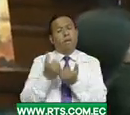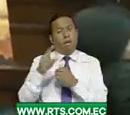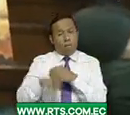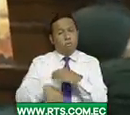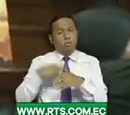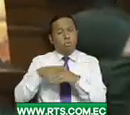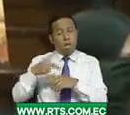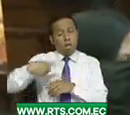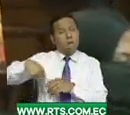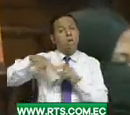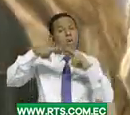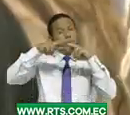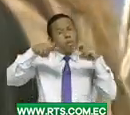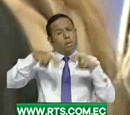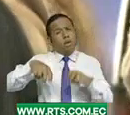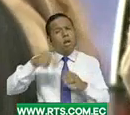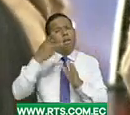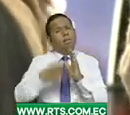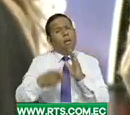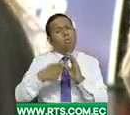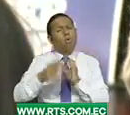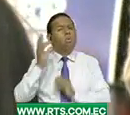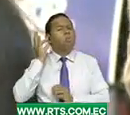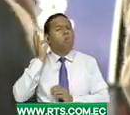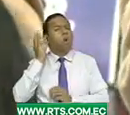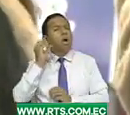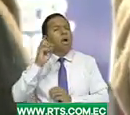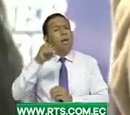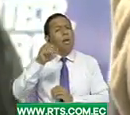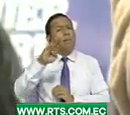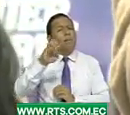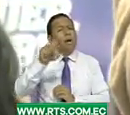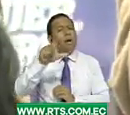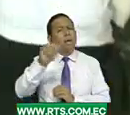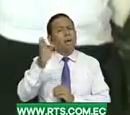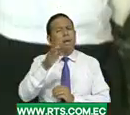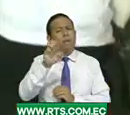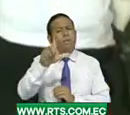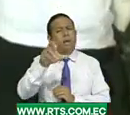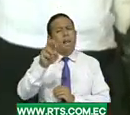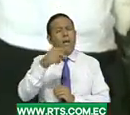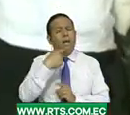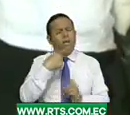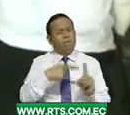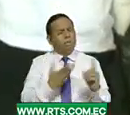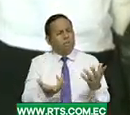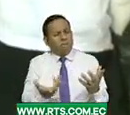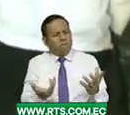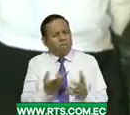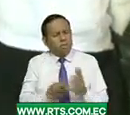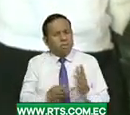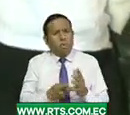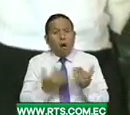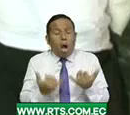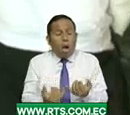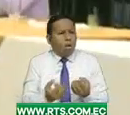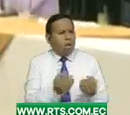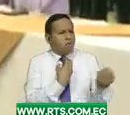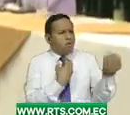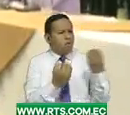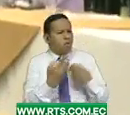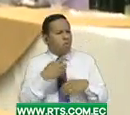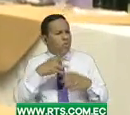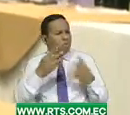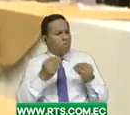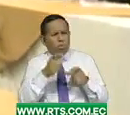Belén Bernal, el clamor de las madres de otras víctimas de femicidio hizo que se creara una comisión ocasional que investigue